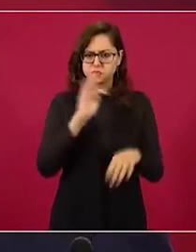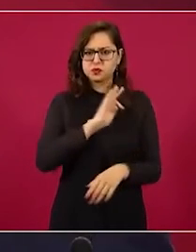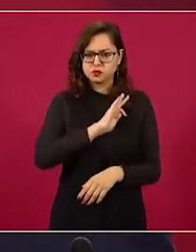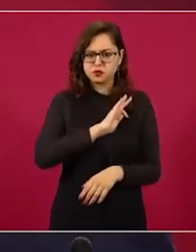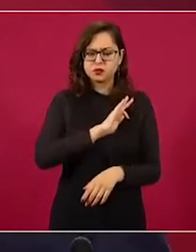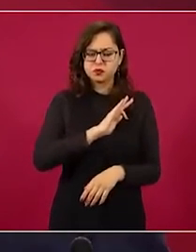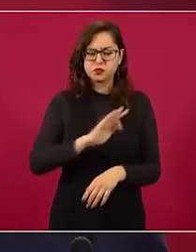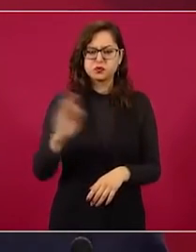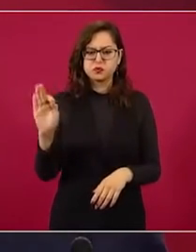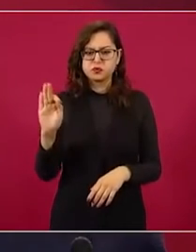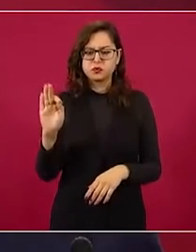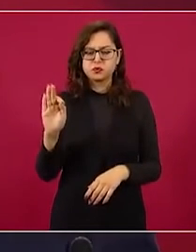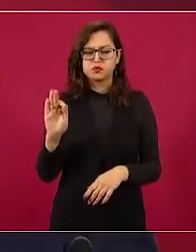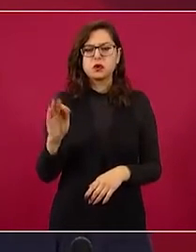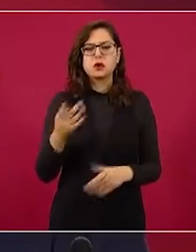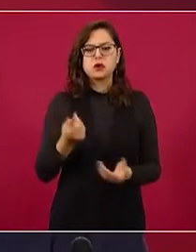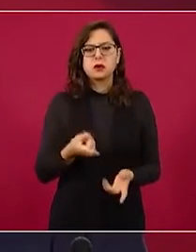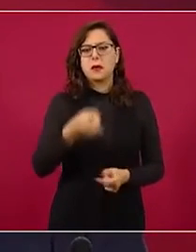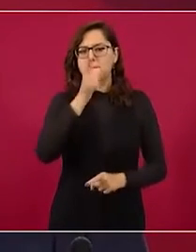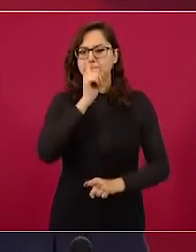incluso que calumnien,